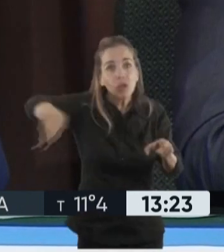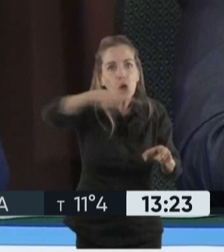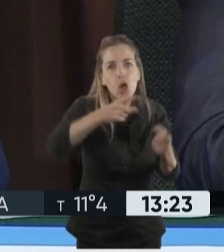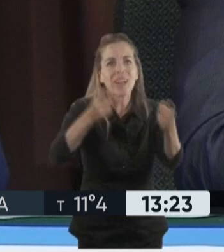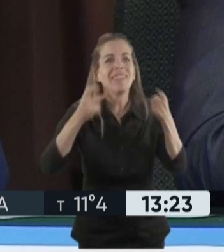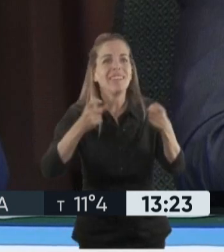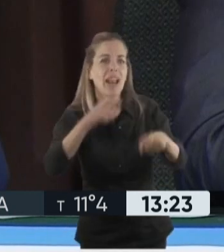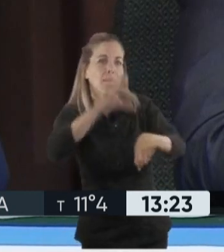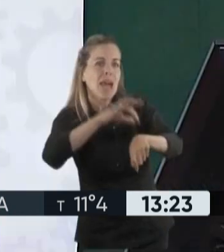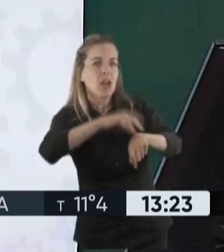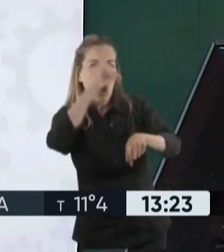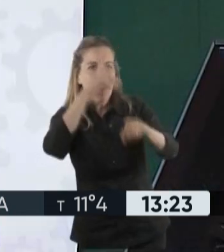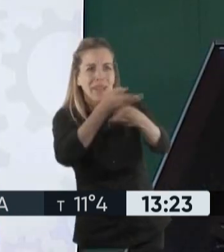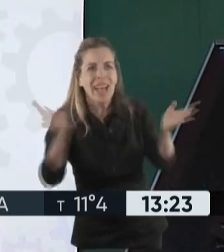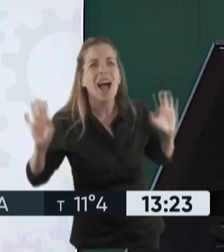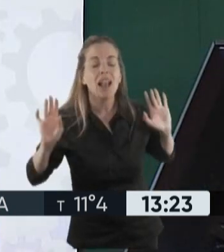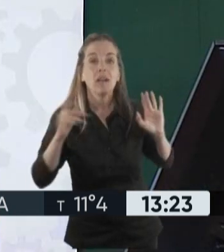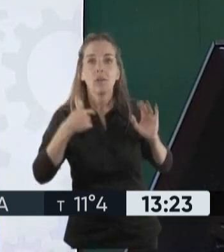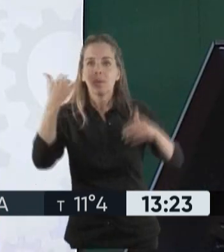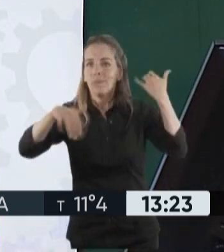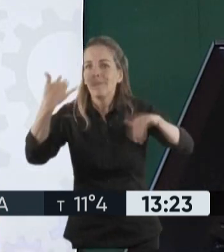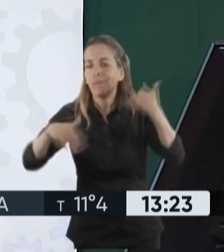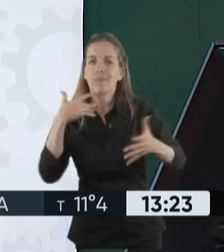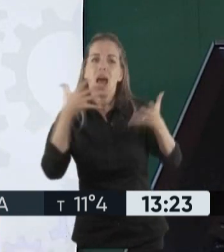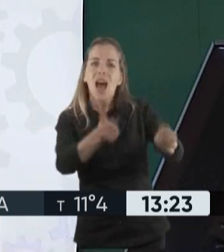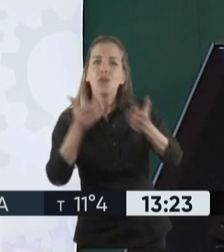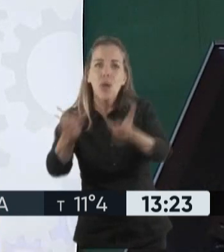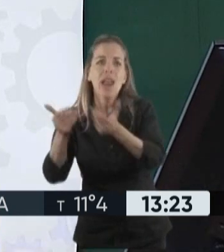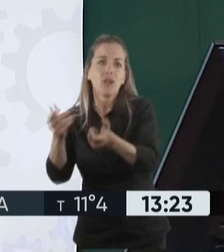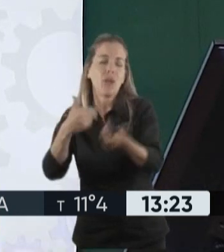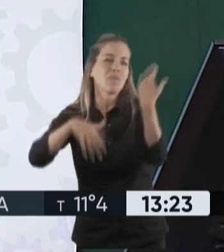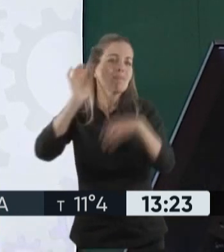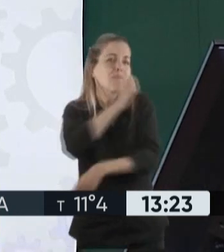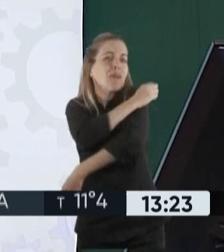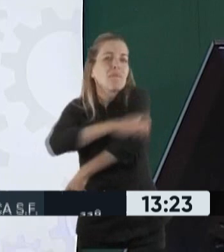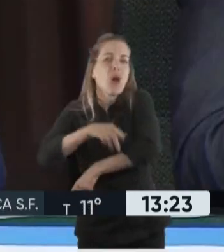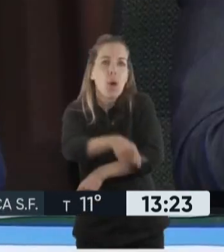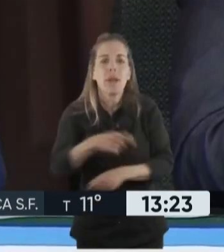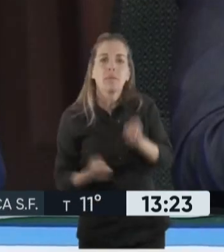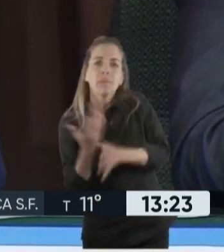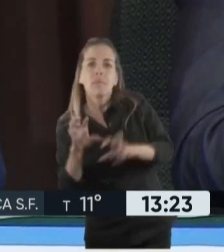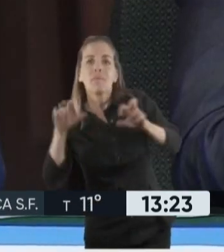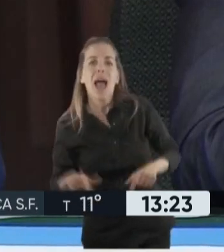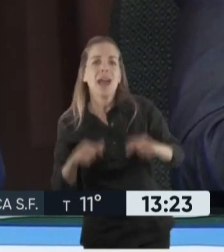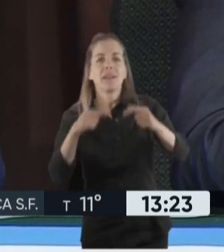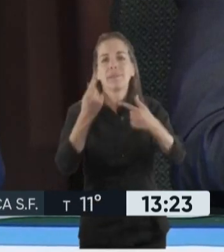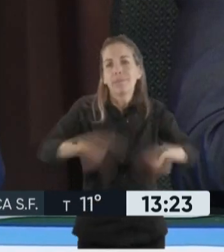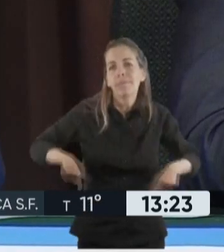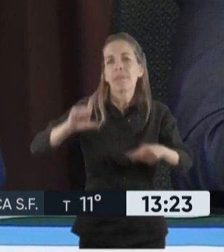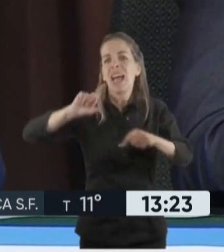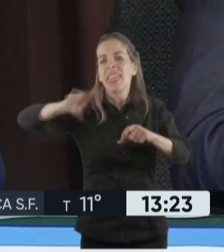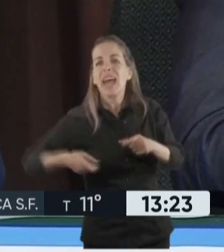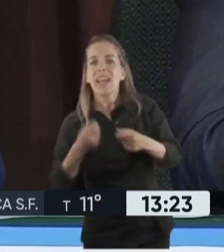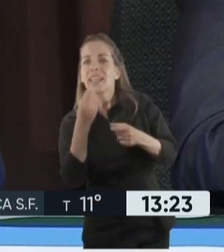frente a la pandemia. Y fuimos a socorrer a los sectores más humildes, con todos los planes que hicieron falta, la tarjeta